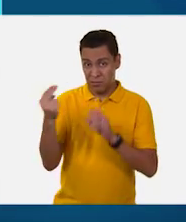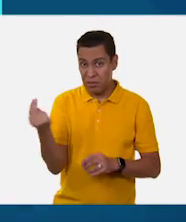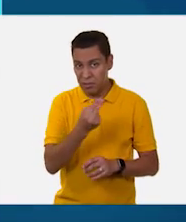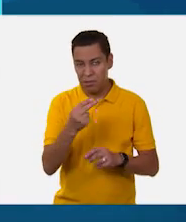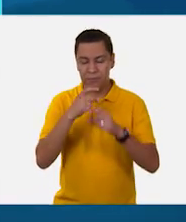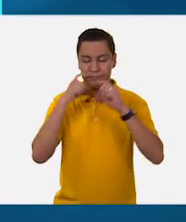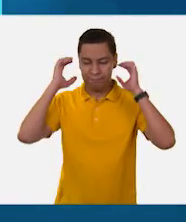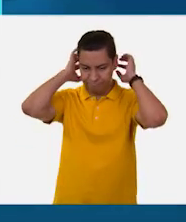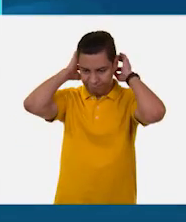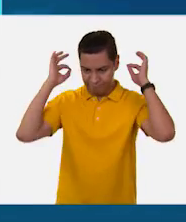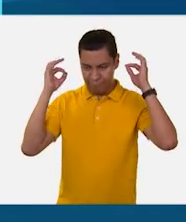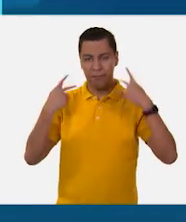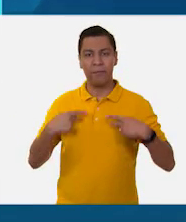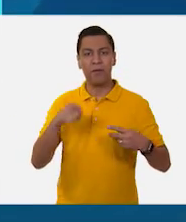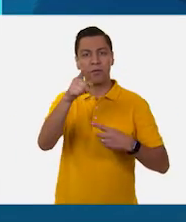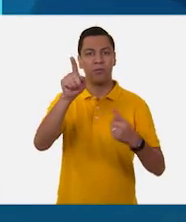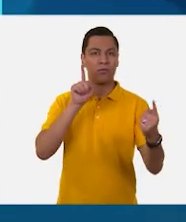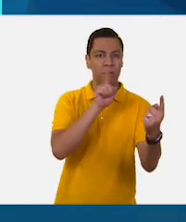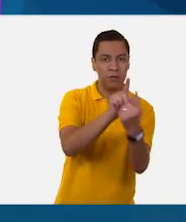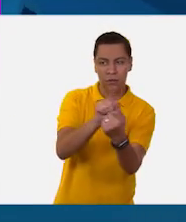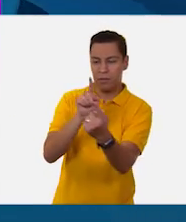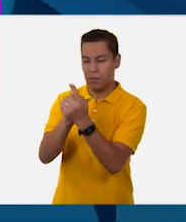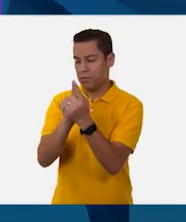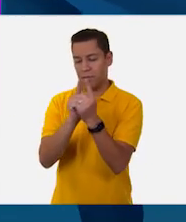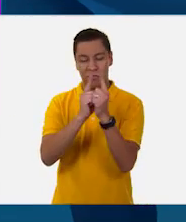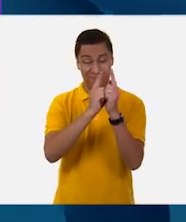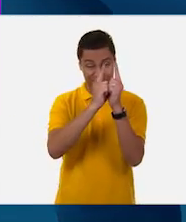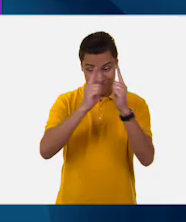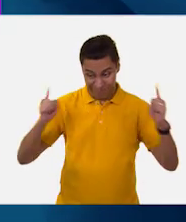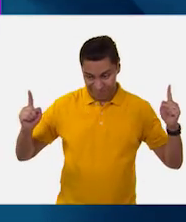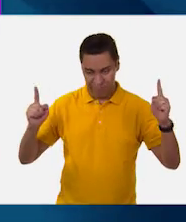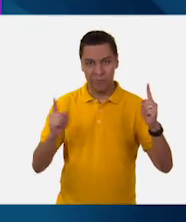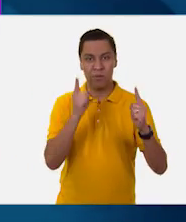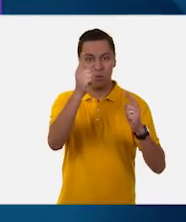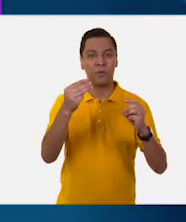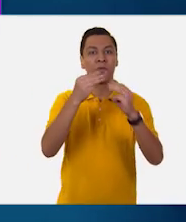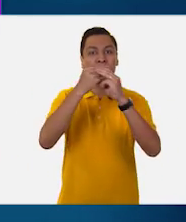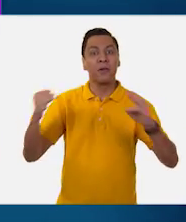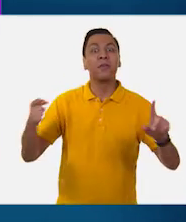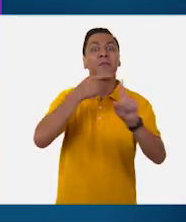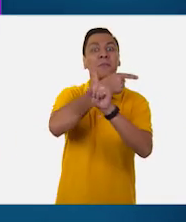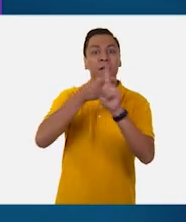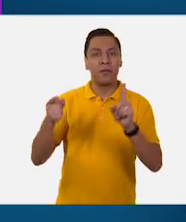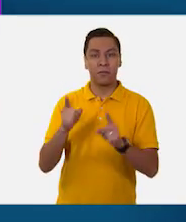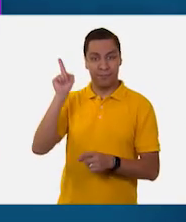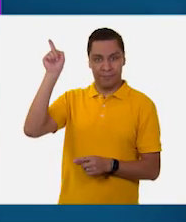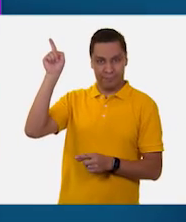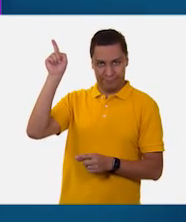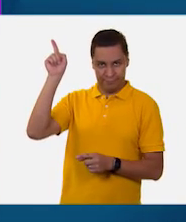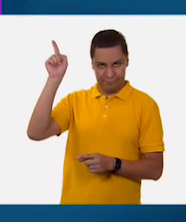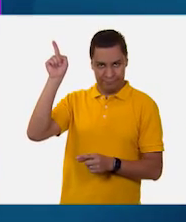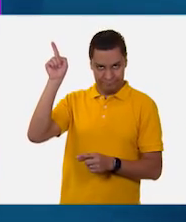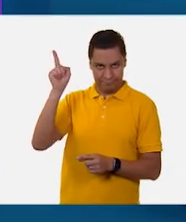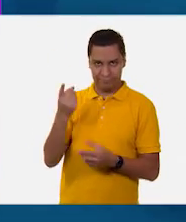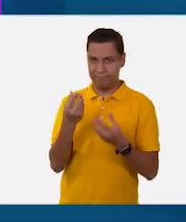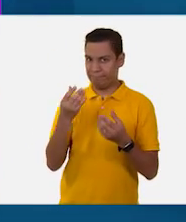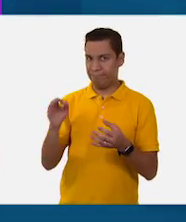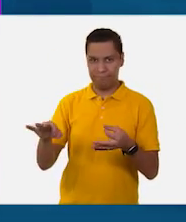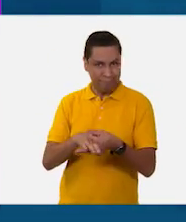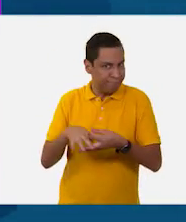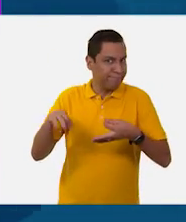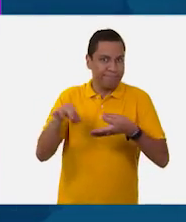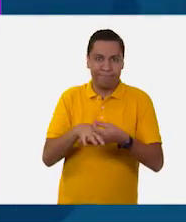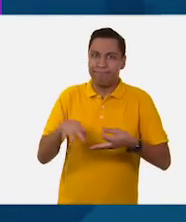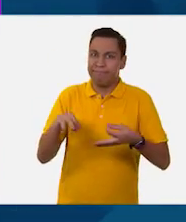una distancia mínima de 1.5 metros entre tú y los demás. Lávate las manos muy seguido con agua y jabón por lo menos